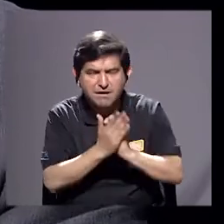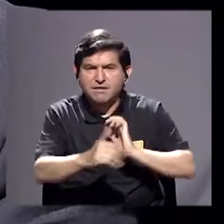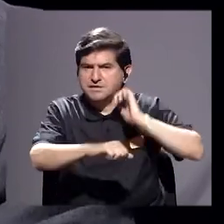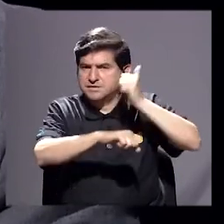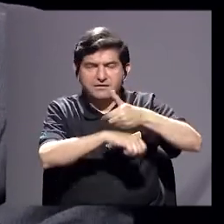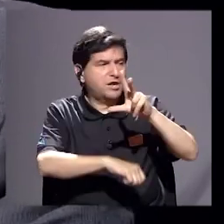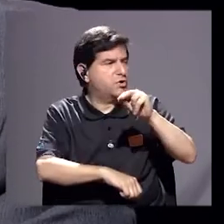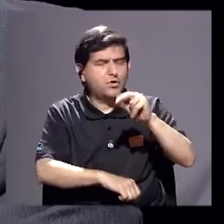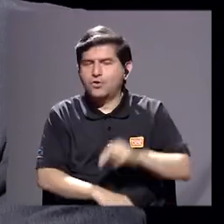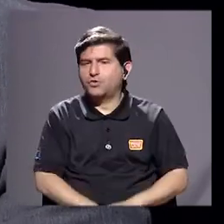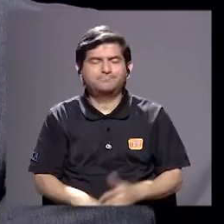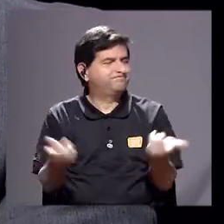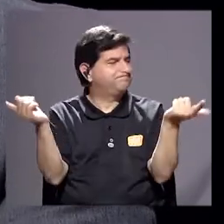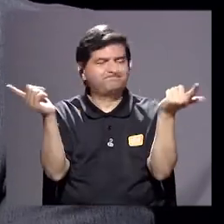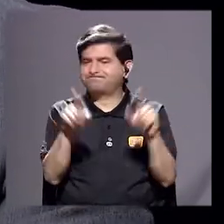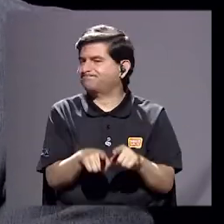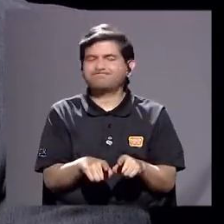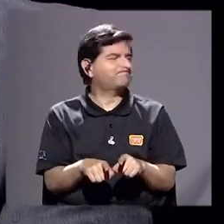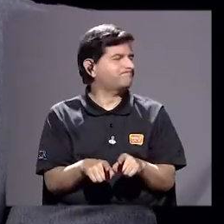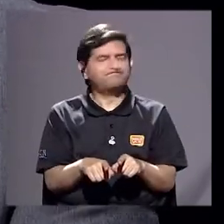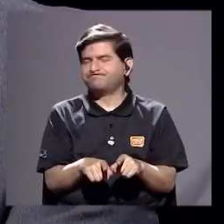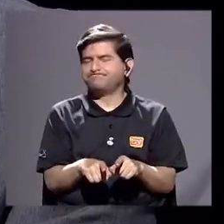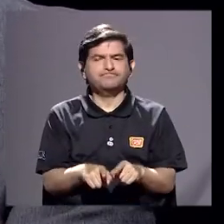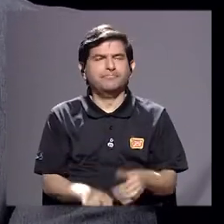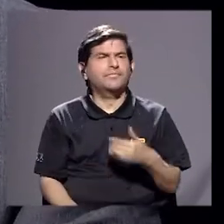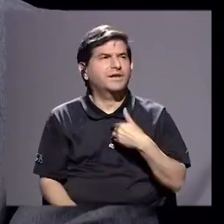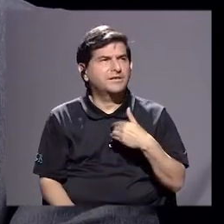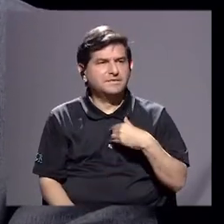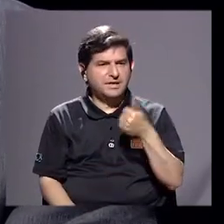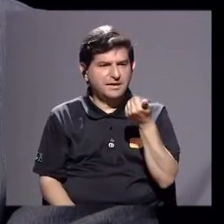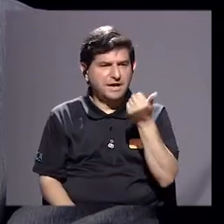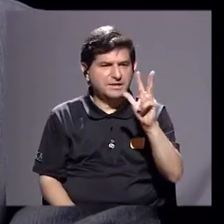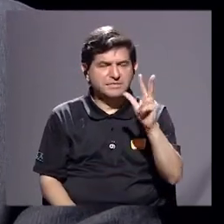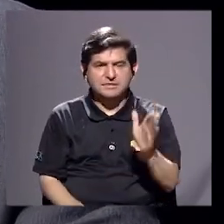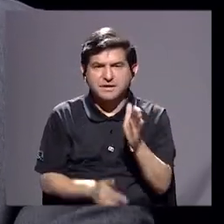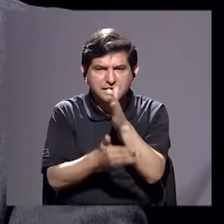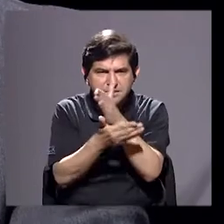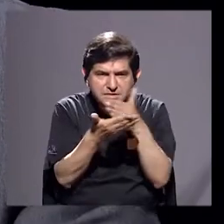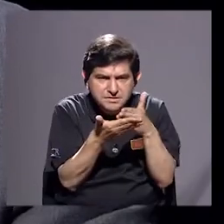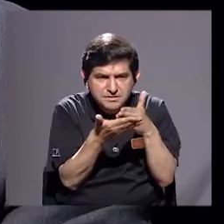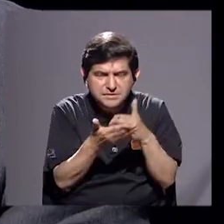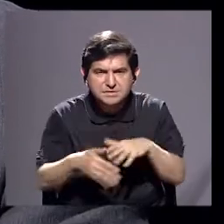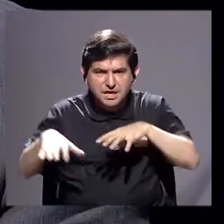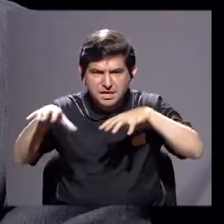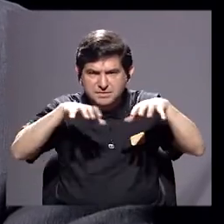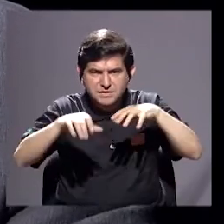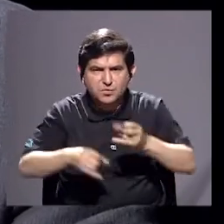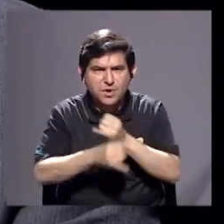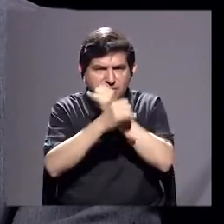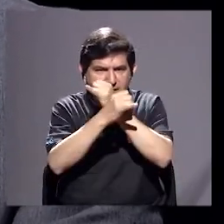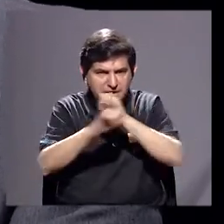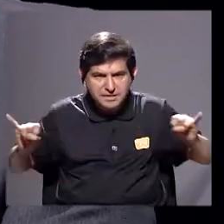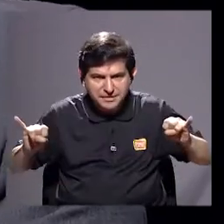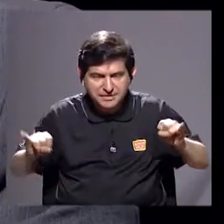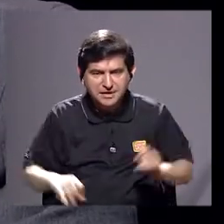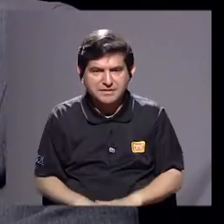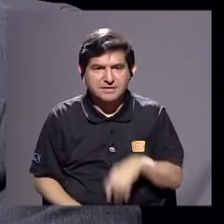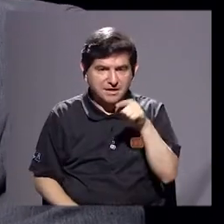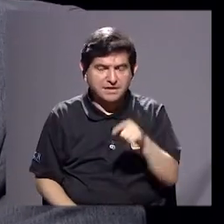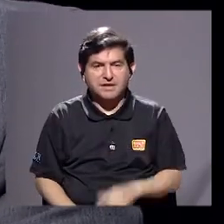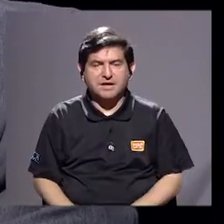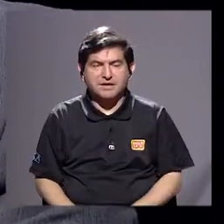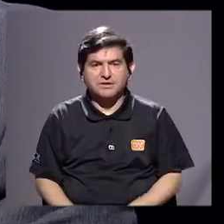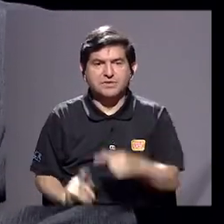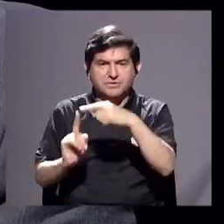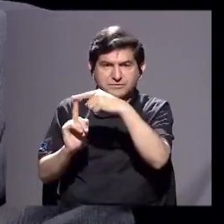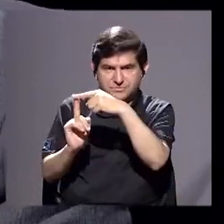que no eso no puede ocurrir hay 13 bloques aproximadamente que se mueven en forma independiente y que drenan a